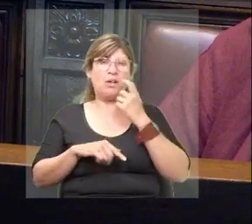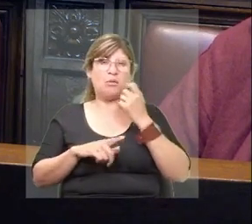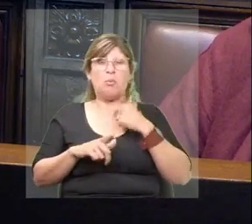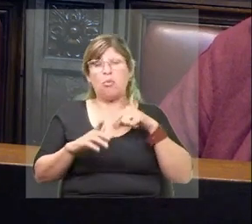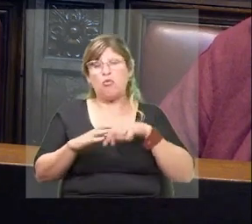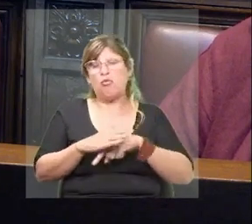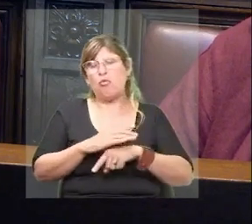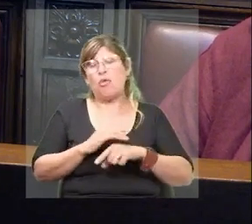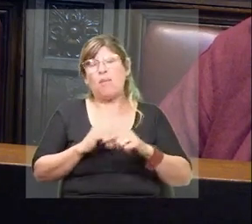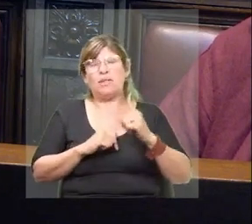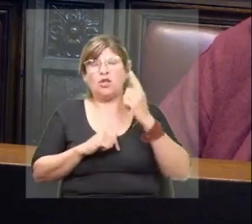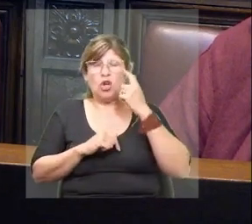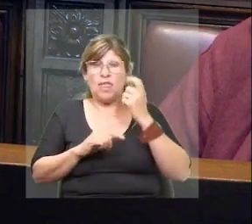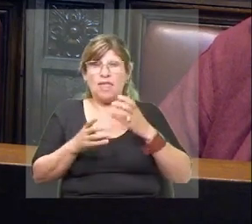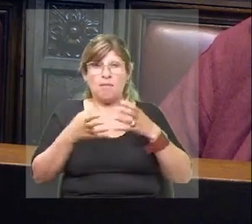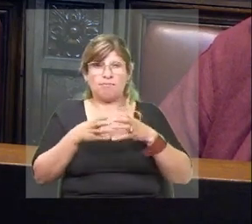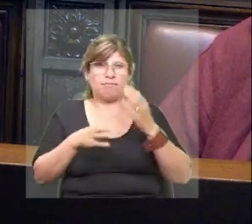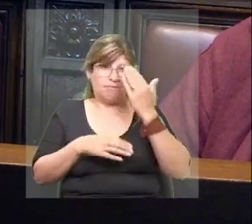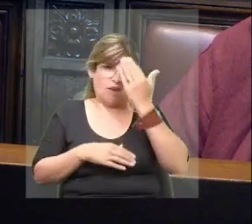amplista.